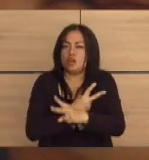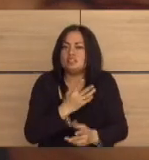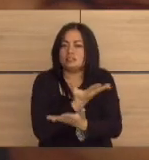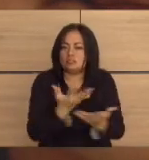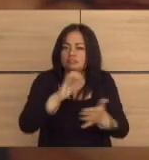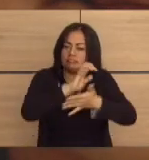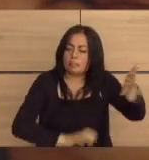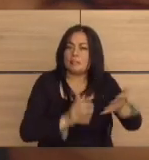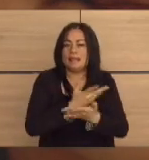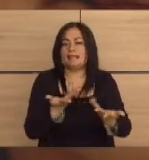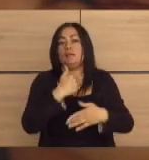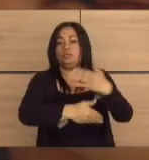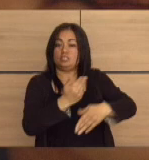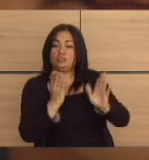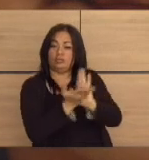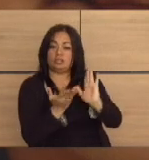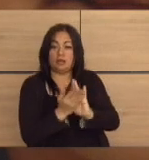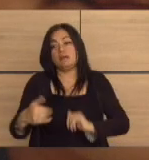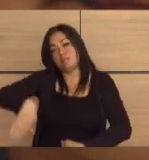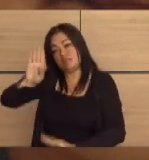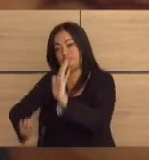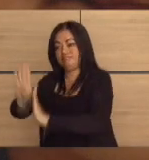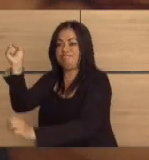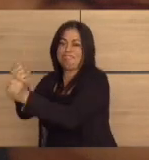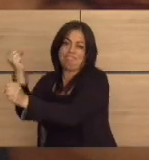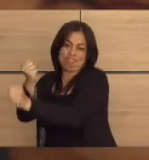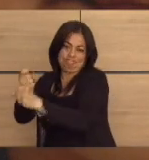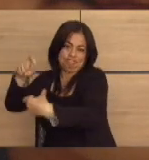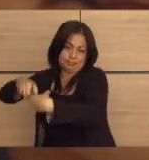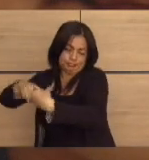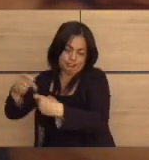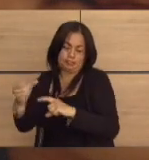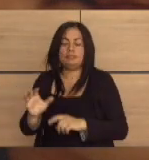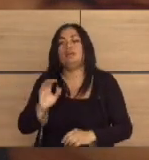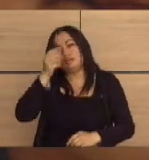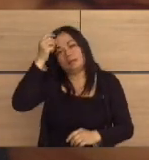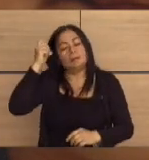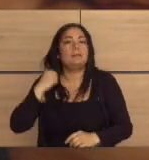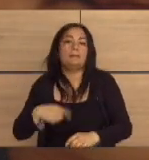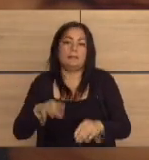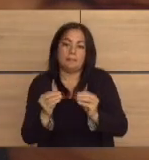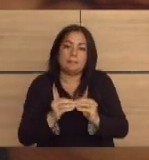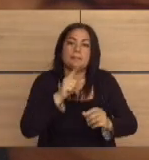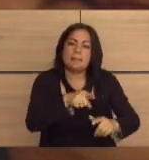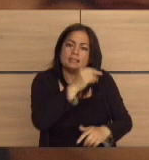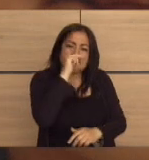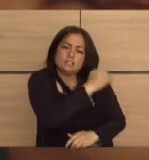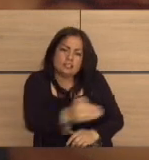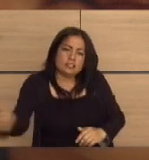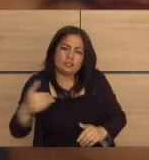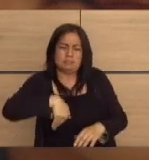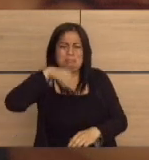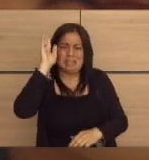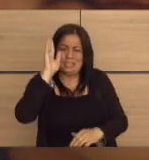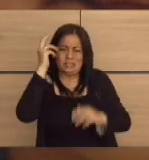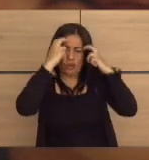proceso educativo y mayor éxito en el mercado laboral. La evidencia también nos muestra de manera causal que los niños con mayores habilidades